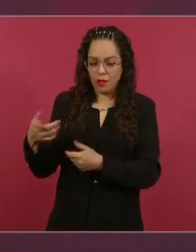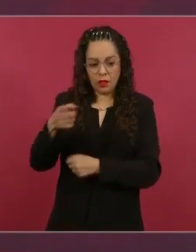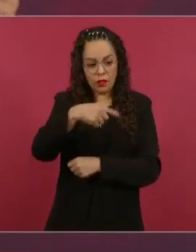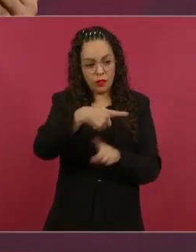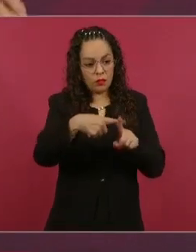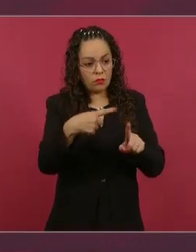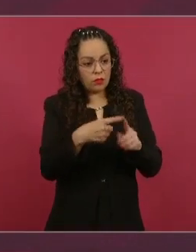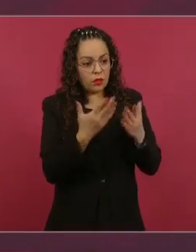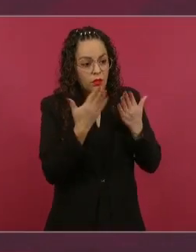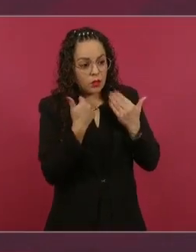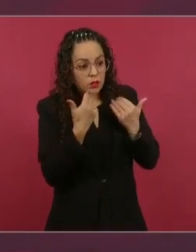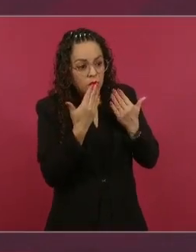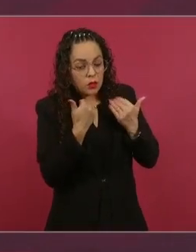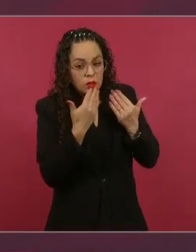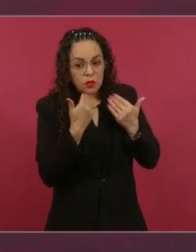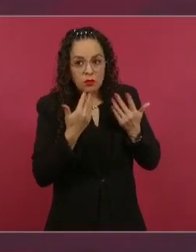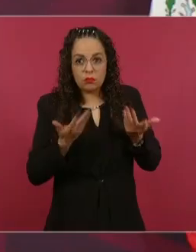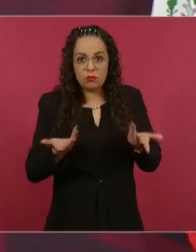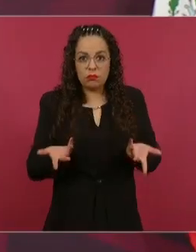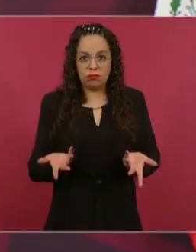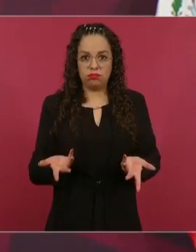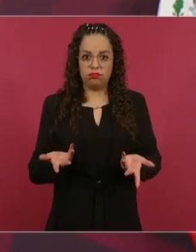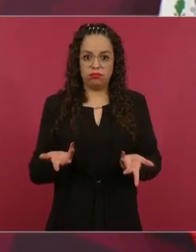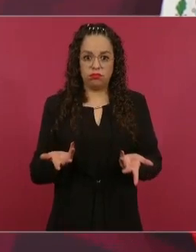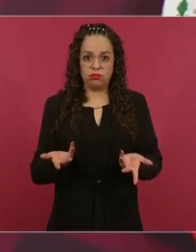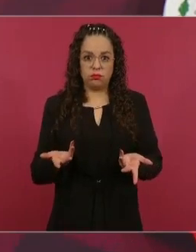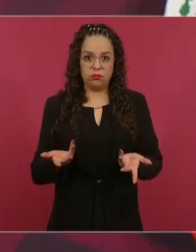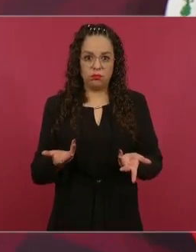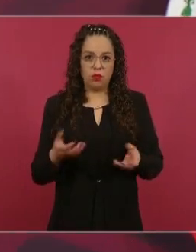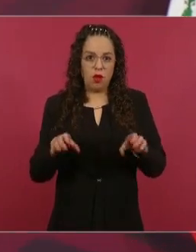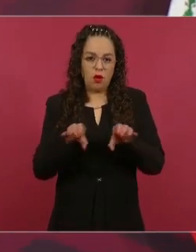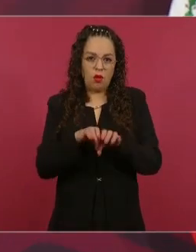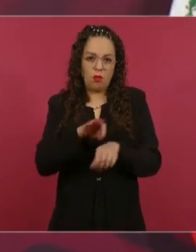¿Cómo se mide ahí la pobreza?